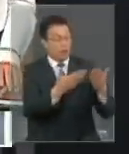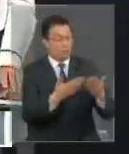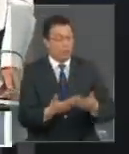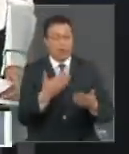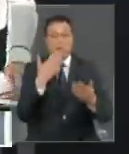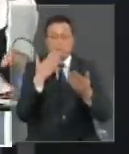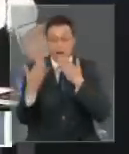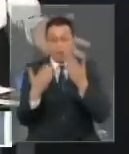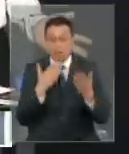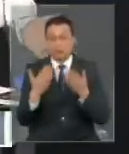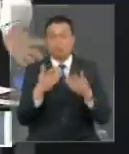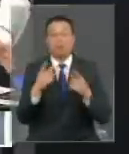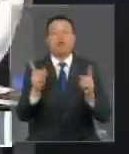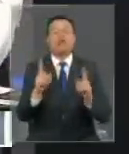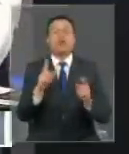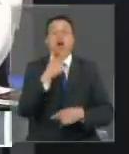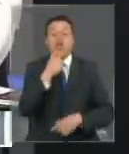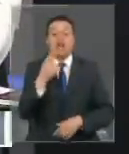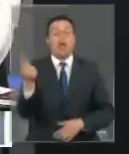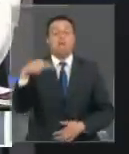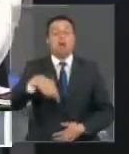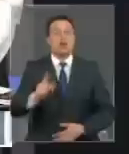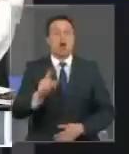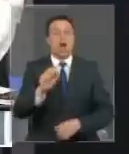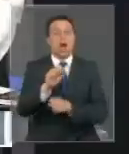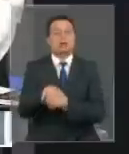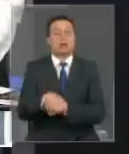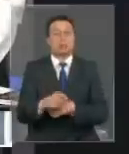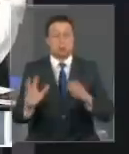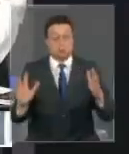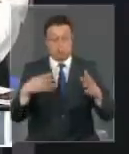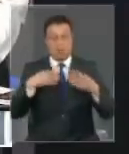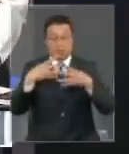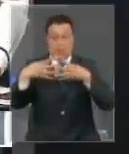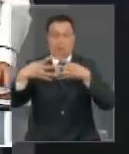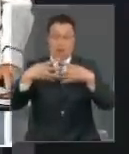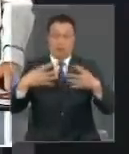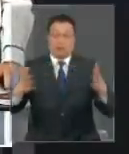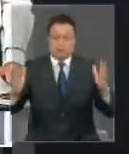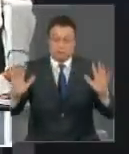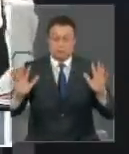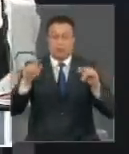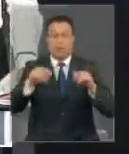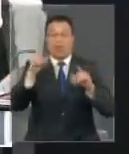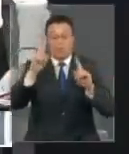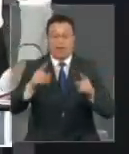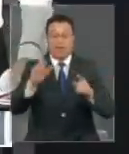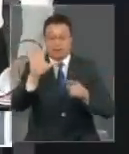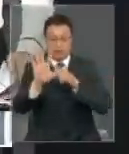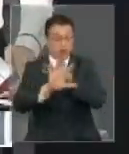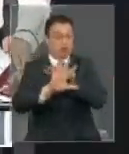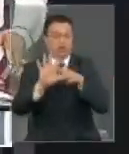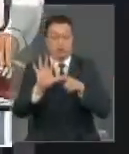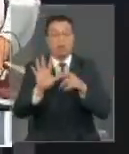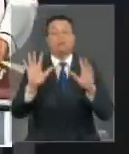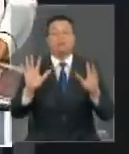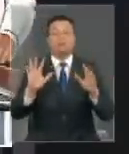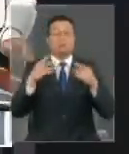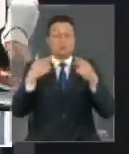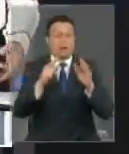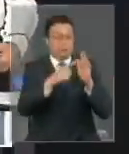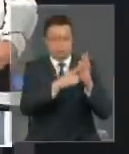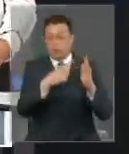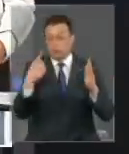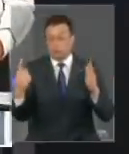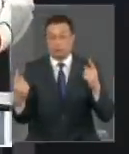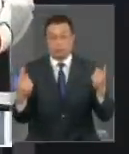compartir, no quisieron venir, no aceptaron la invitación, para ser transparente, porque aquí debiesen haber 5 personas, bueno, ya están, finalmente el